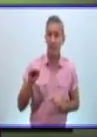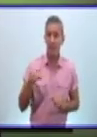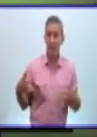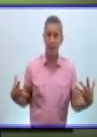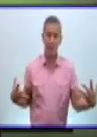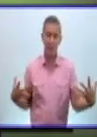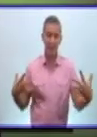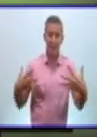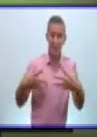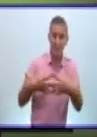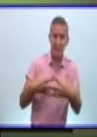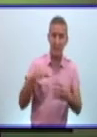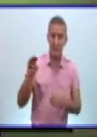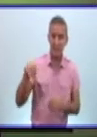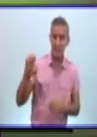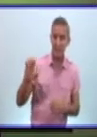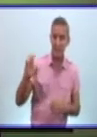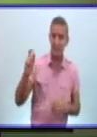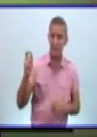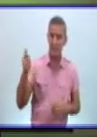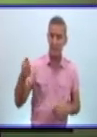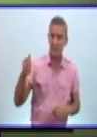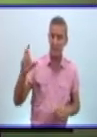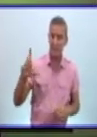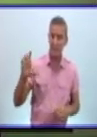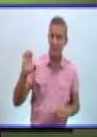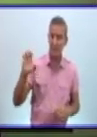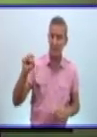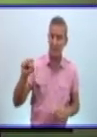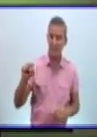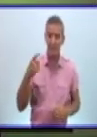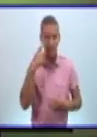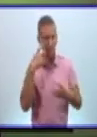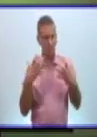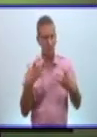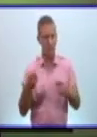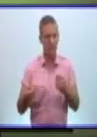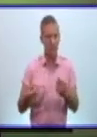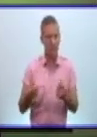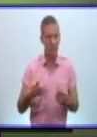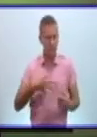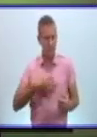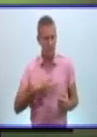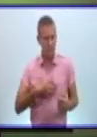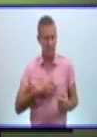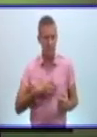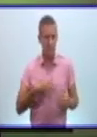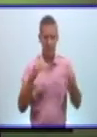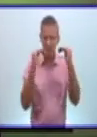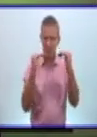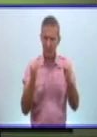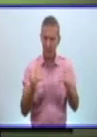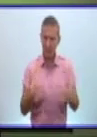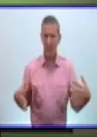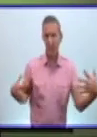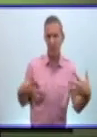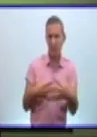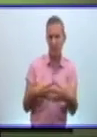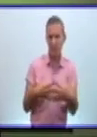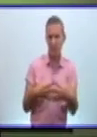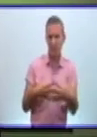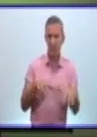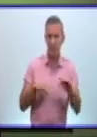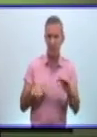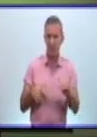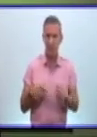metales, que tanta importancia económica tienen. Ahora bien, ¿cómo se clasifican las mezclas según su